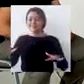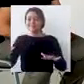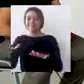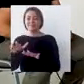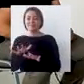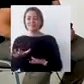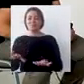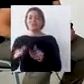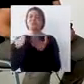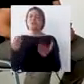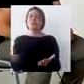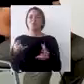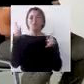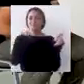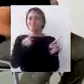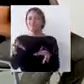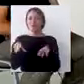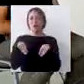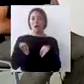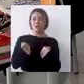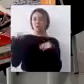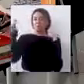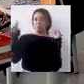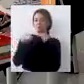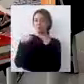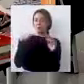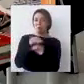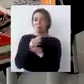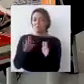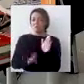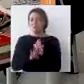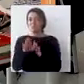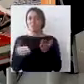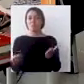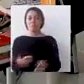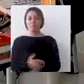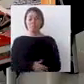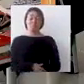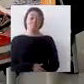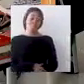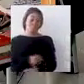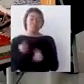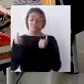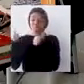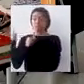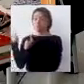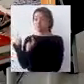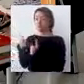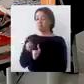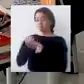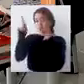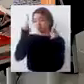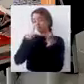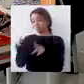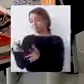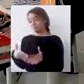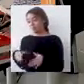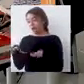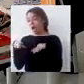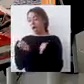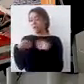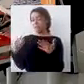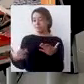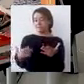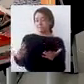han sido recepcionados por tu público? No, súper bien. Todos nuestros emisarios pues